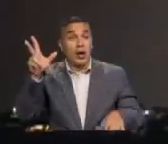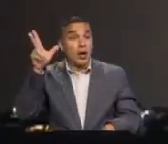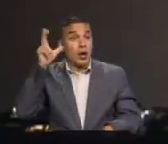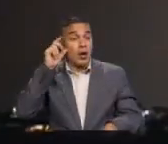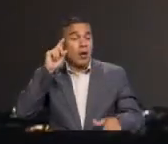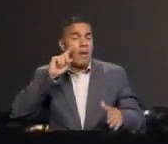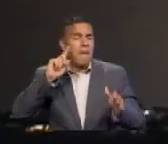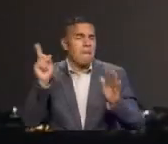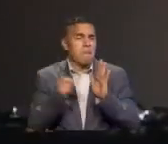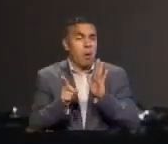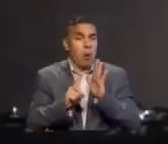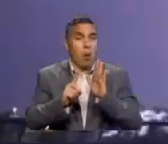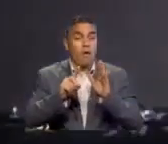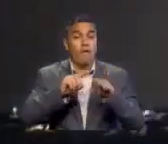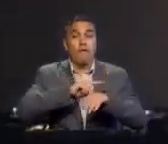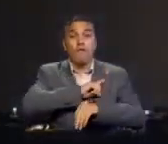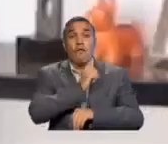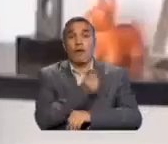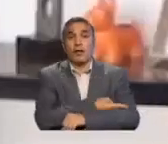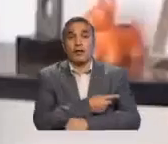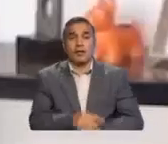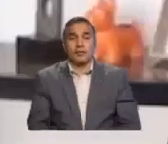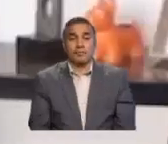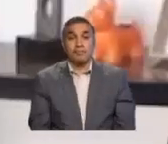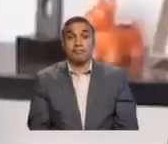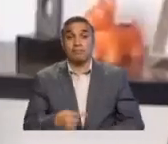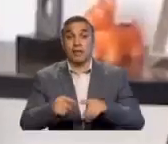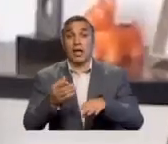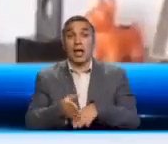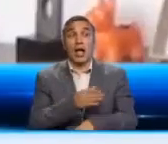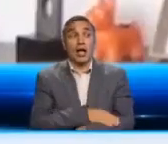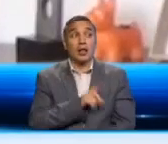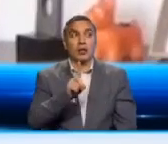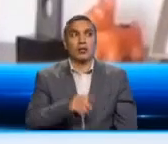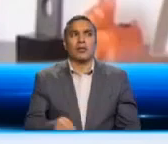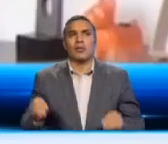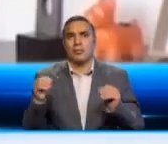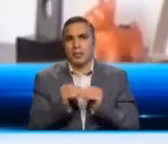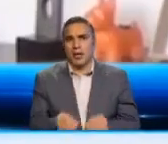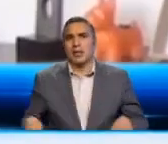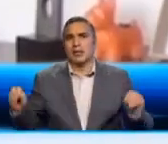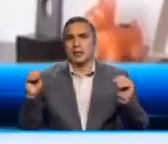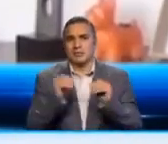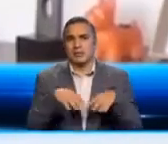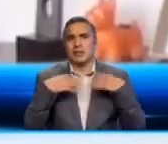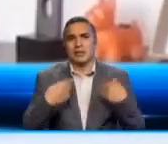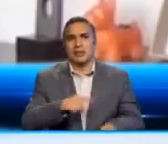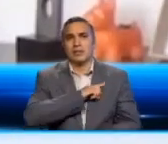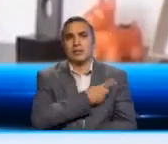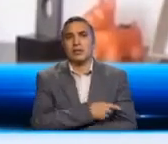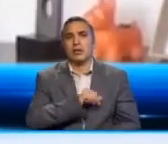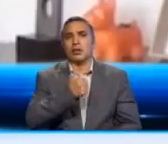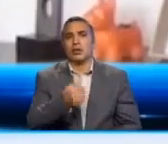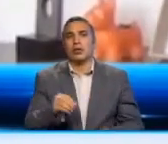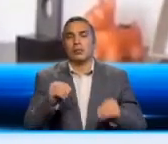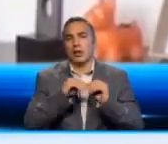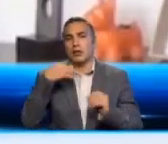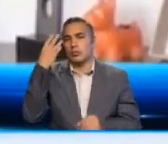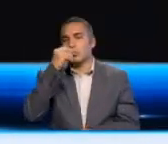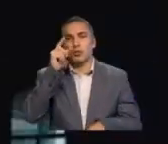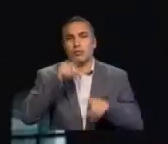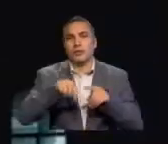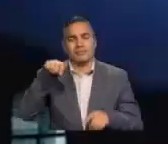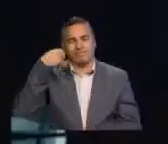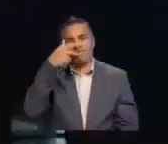la potencia del trueno. Pero antes de eso hubo muchos más y unos mucho más bonitos que no los pude